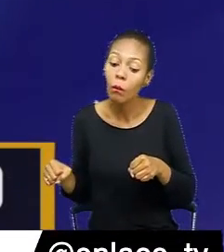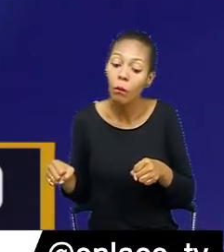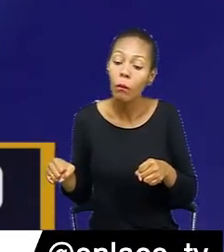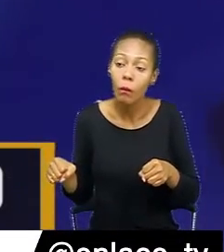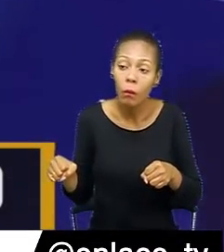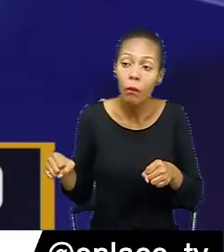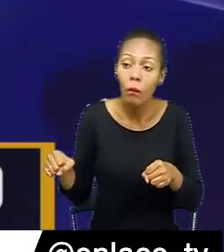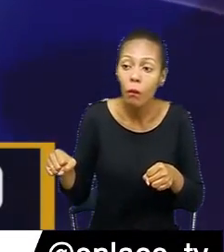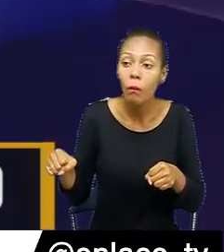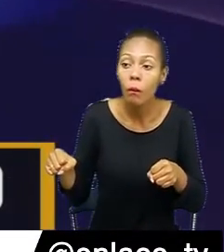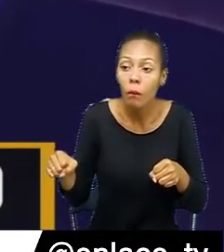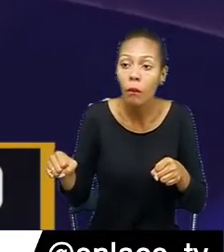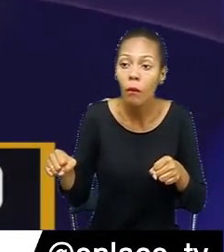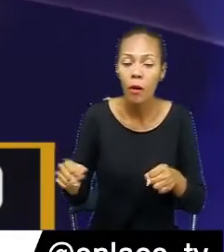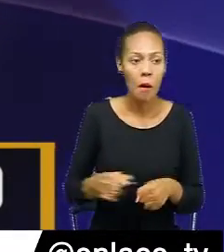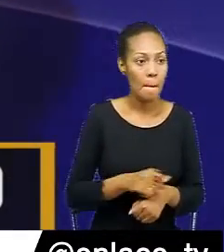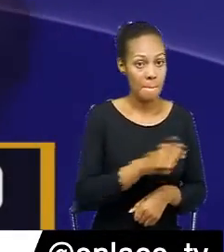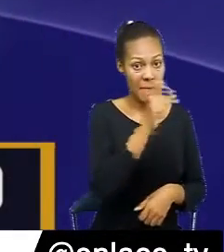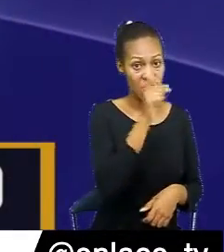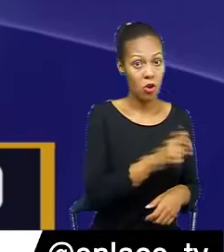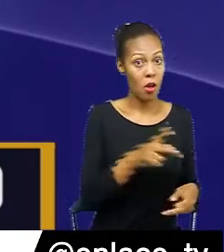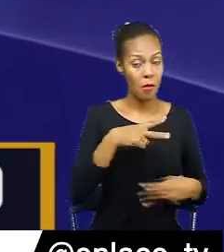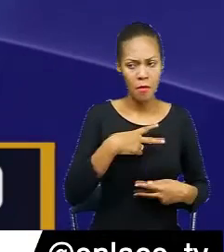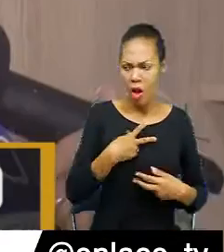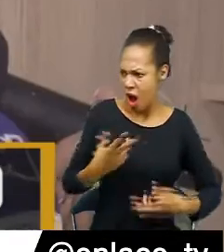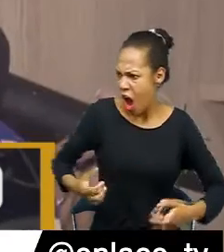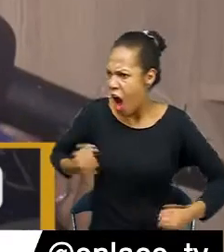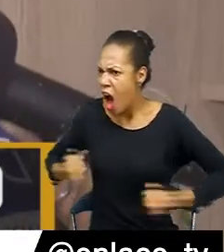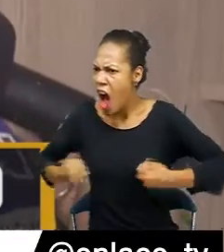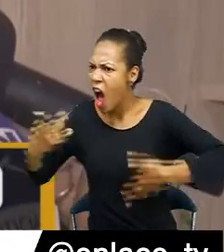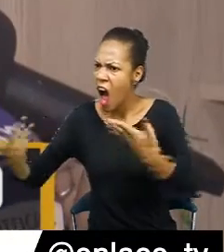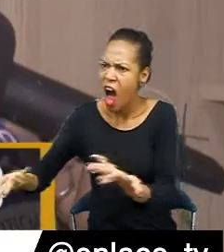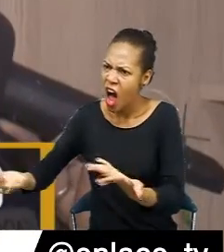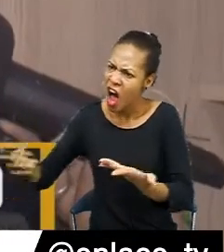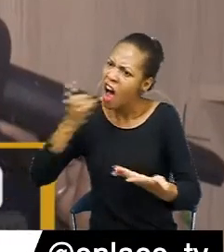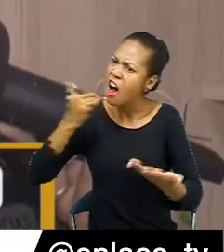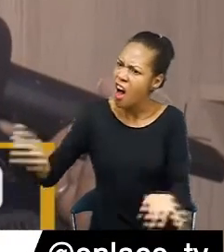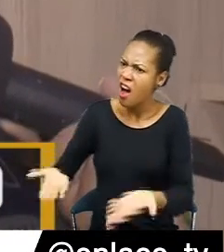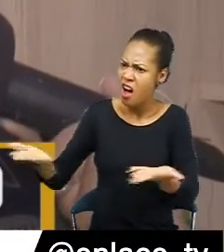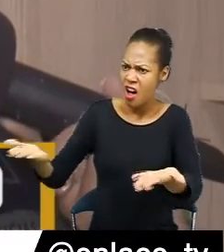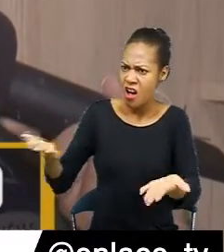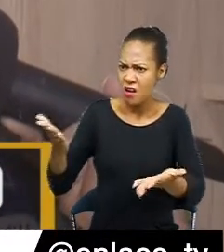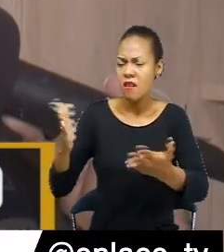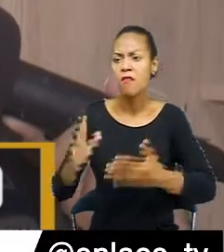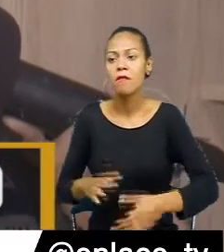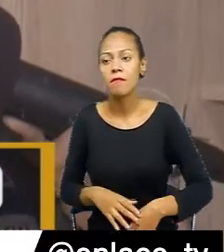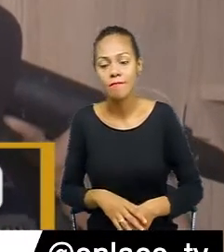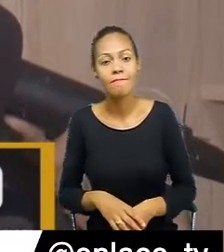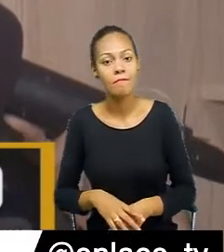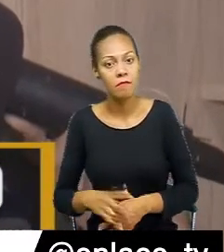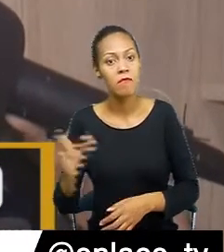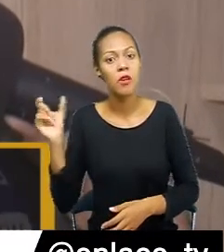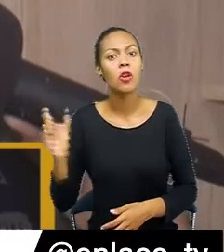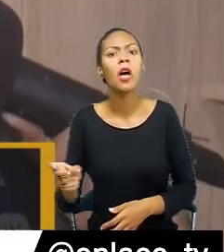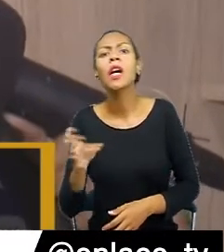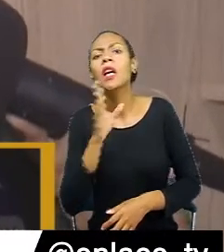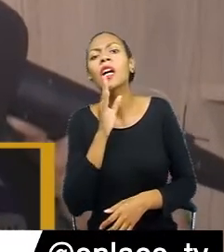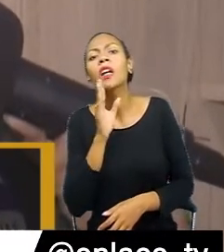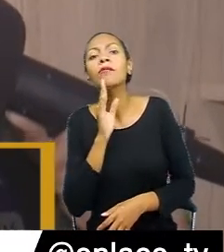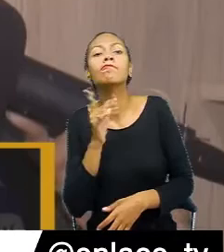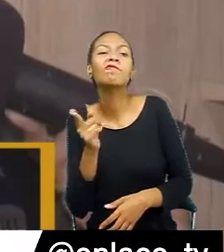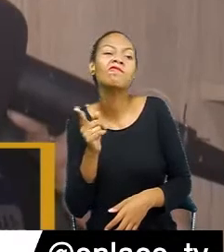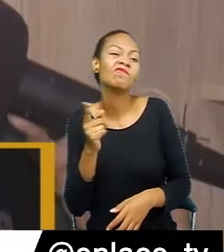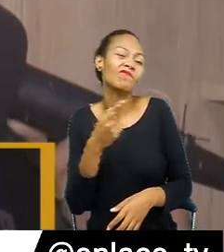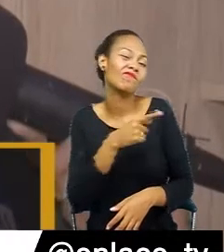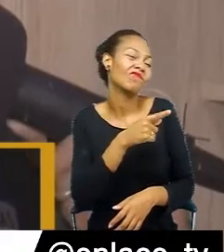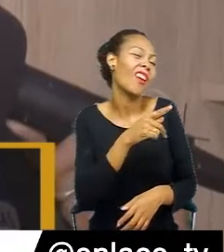las autoridades al llegar a la estación de servicio. Cabe notar que, de acuerdo a las informaciones recibidas, esta persona es un habitante de calle, es un